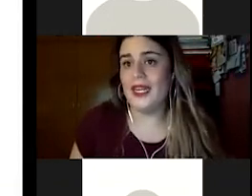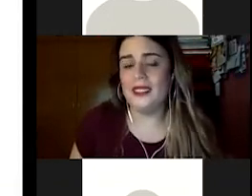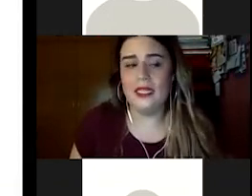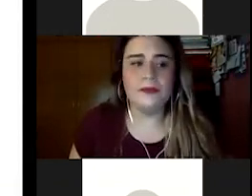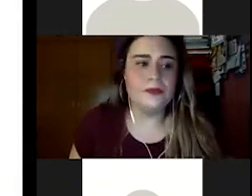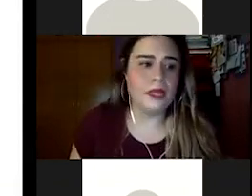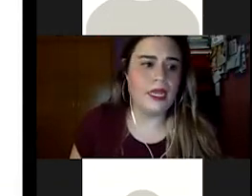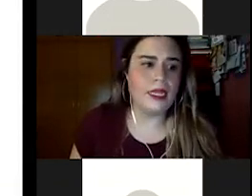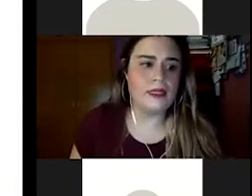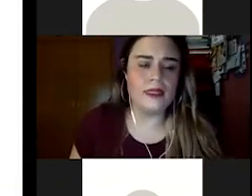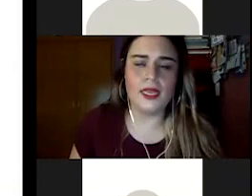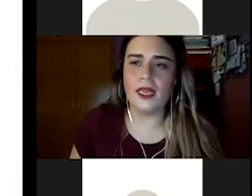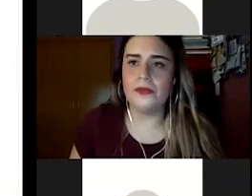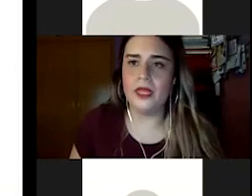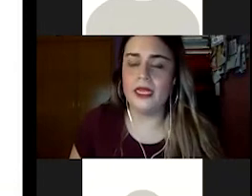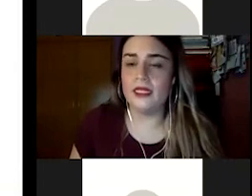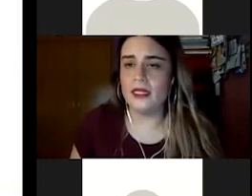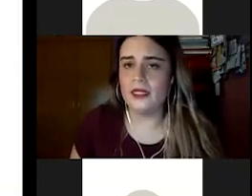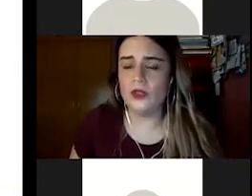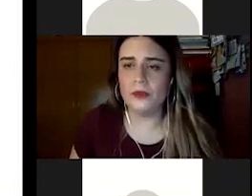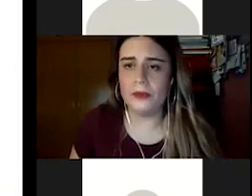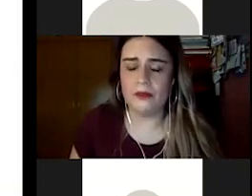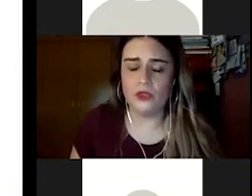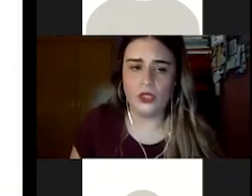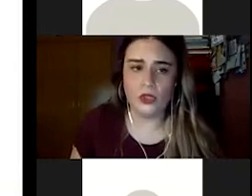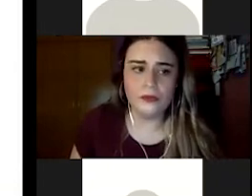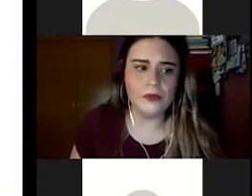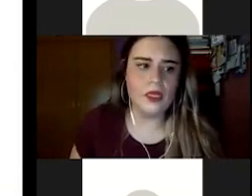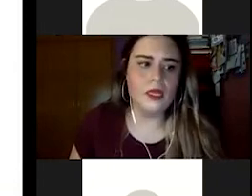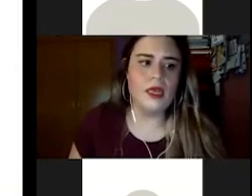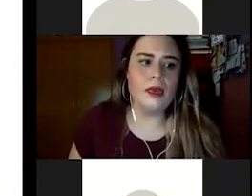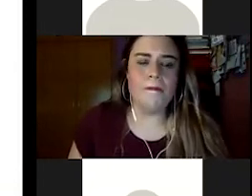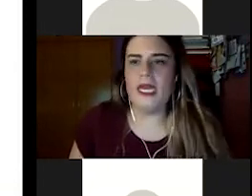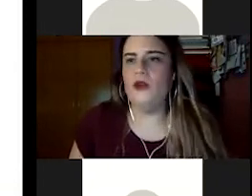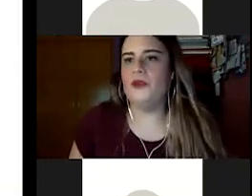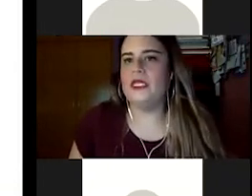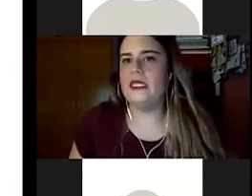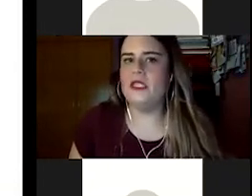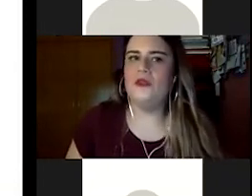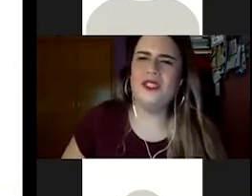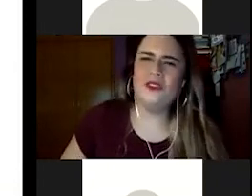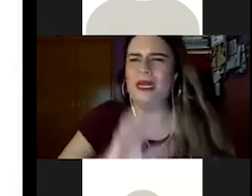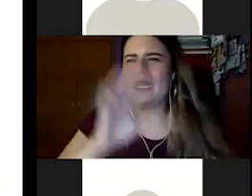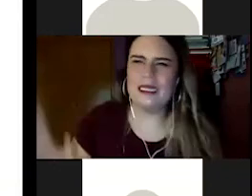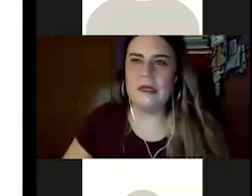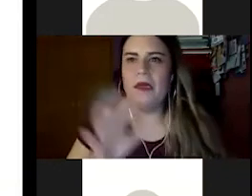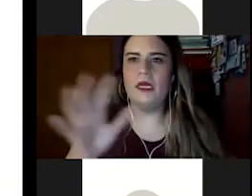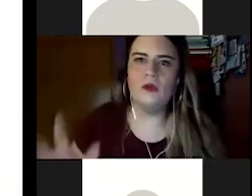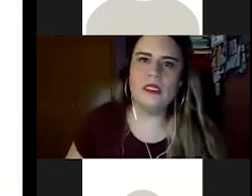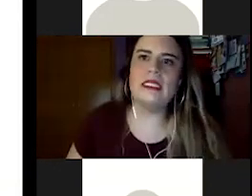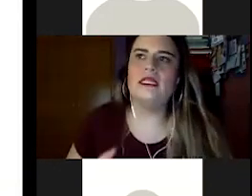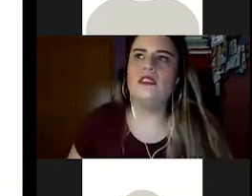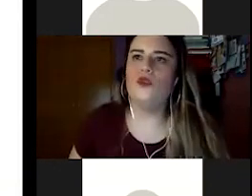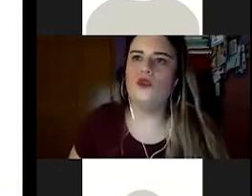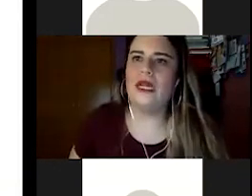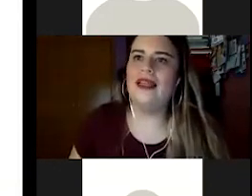realiza en este sexenio, esperemos que no. pero pues sí, más o menos para que sepan cómo es que